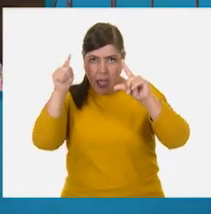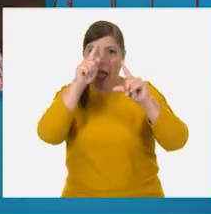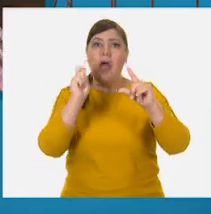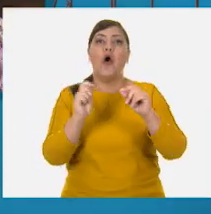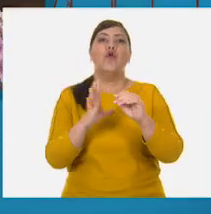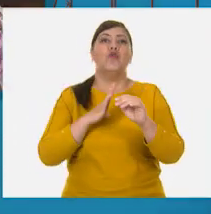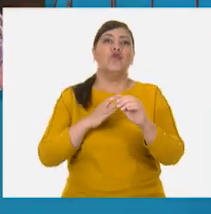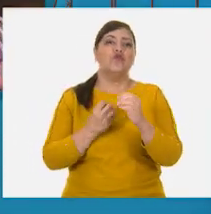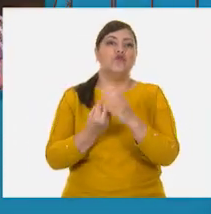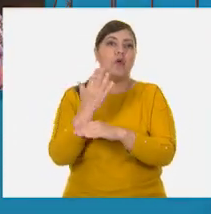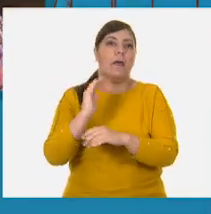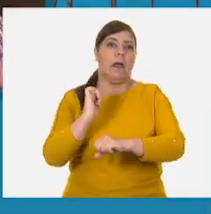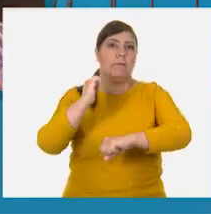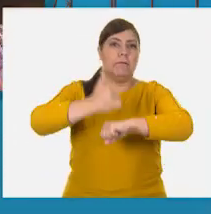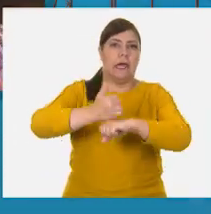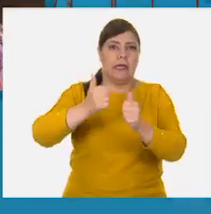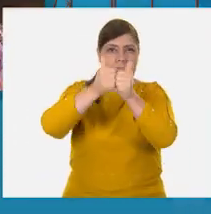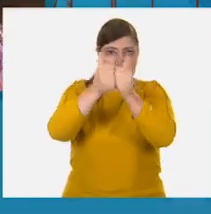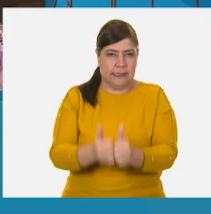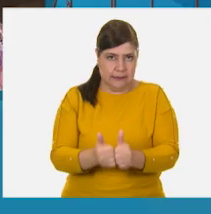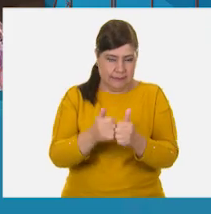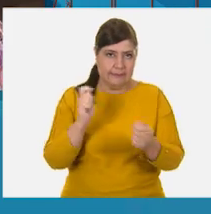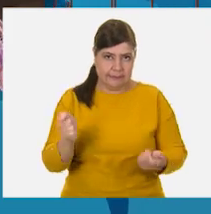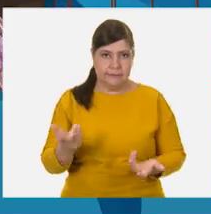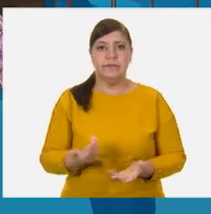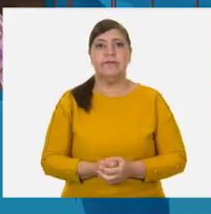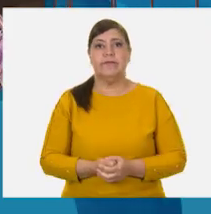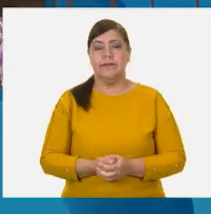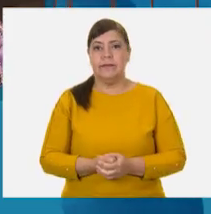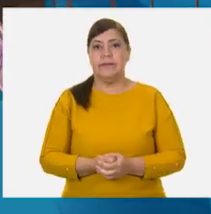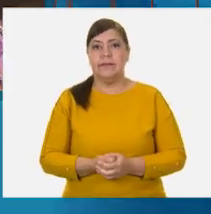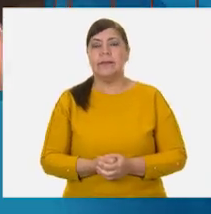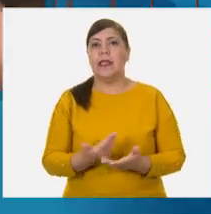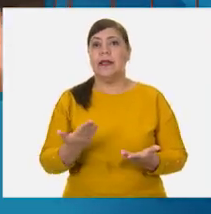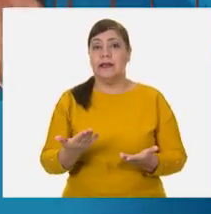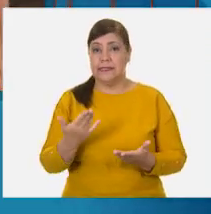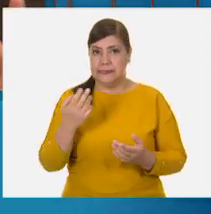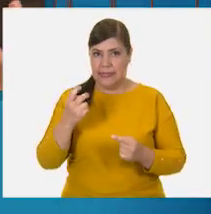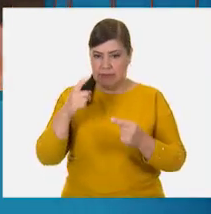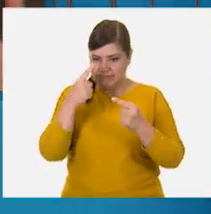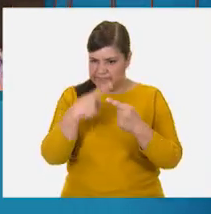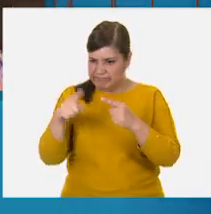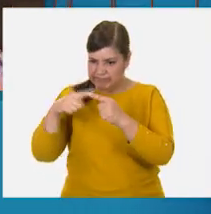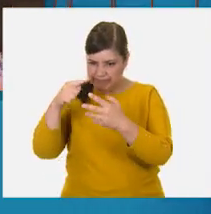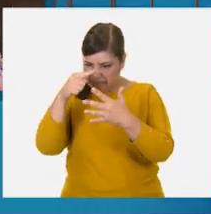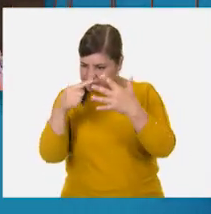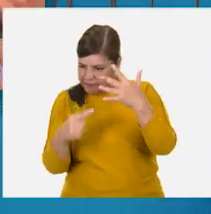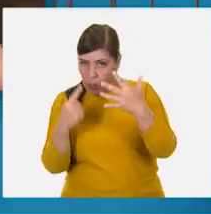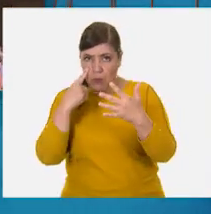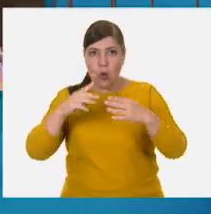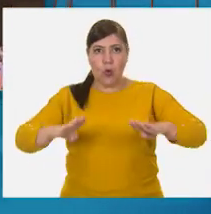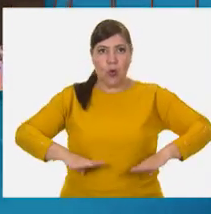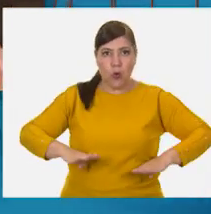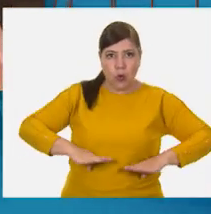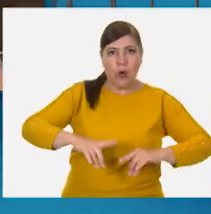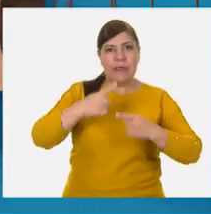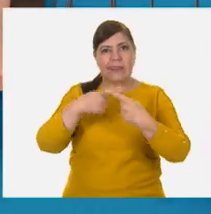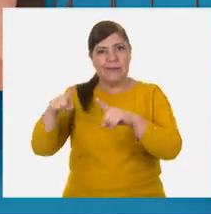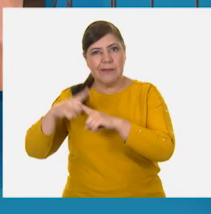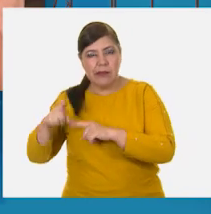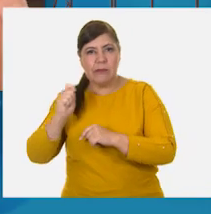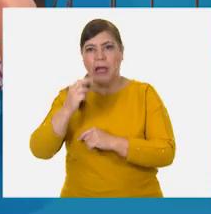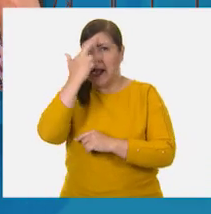su nuevo hogar. Ahora, toda esta diversidad de pueblos generó